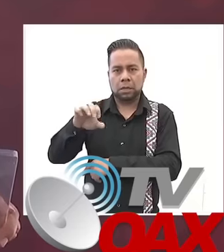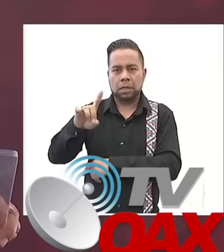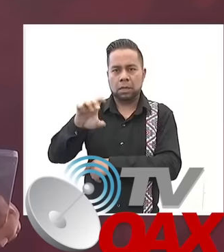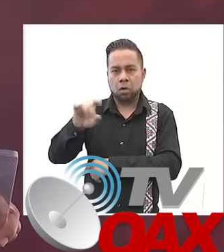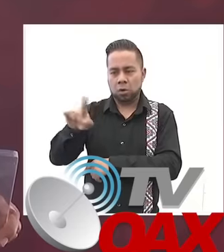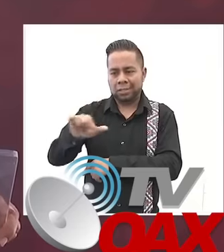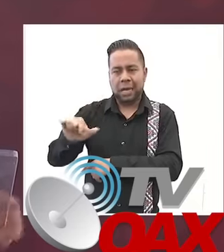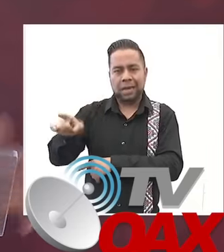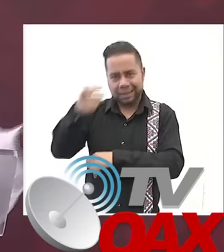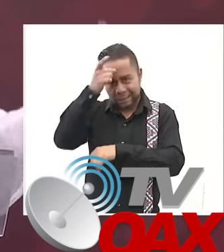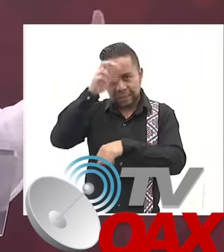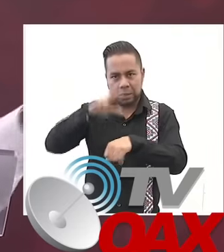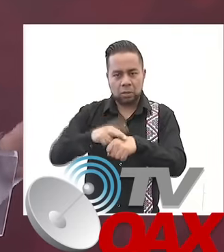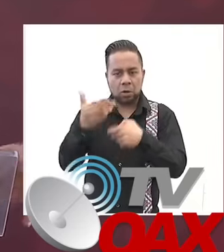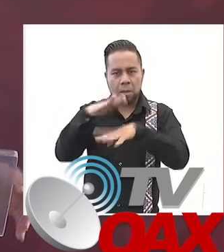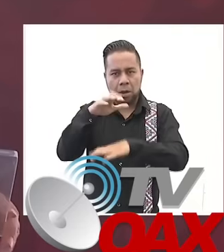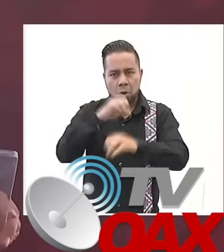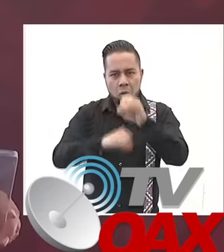para que